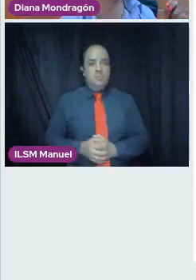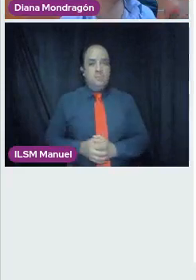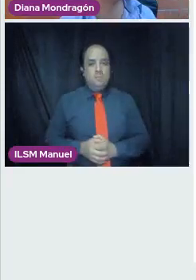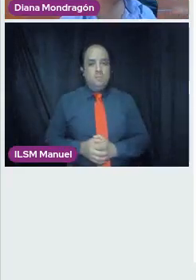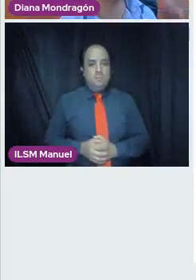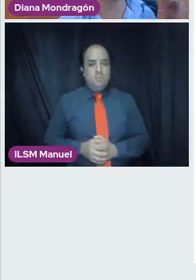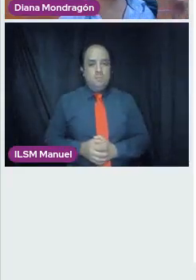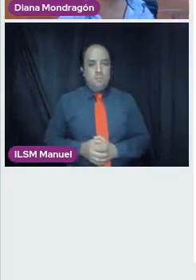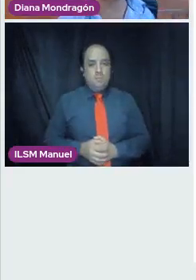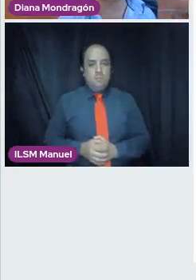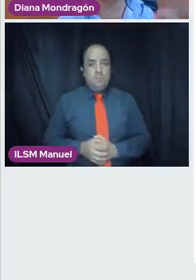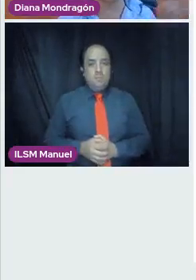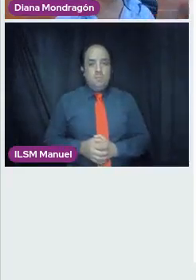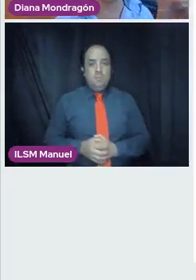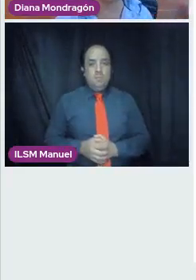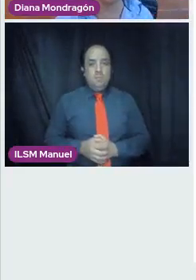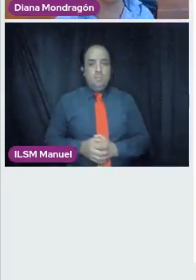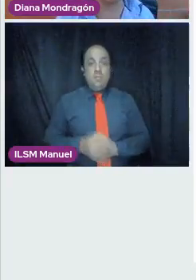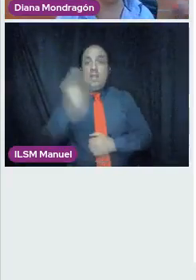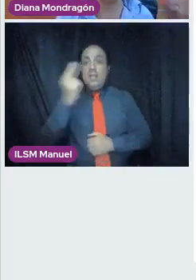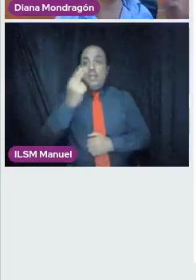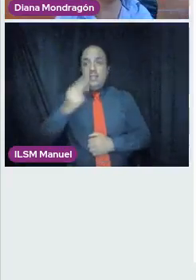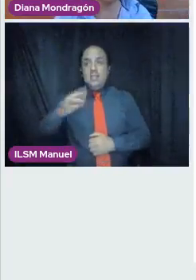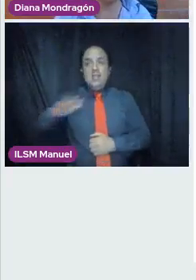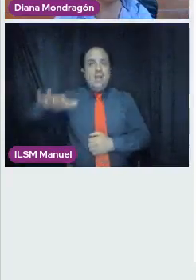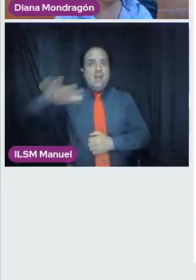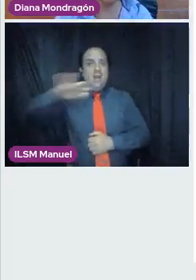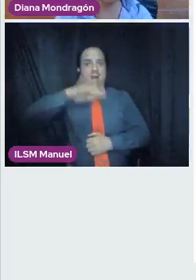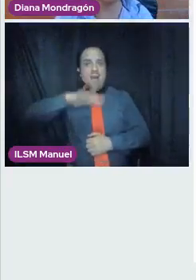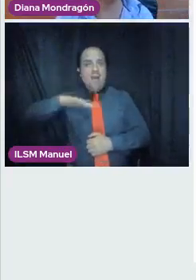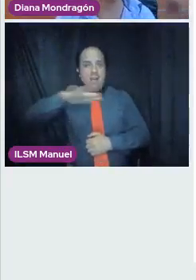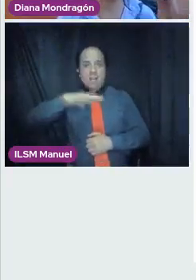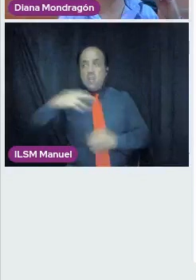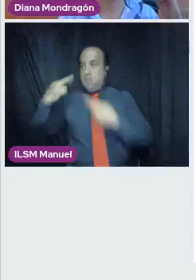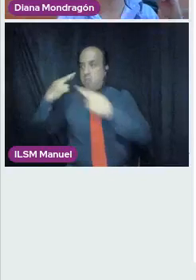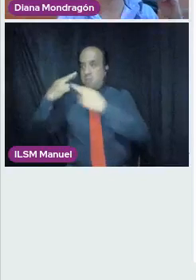es un espacio, bueno, se tiene que generar un espacio entre